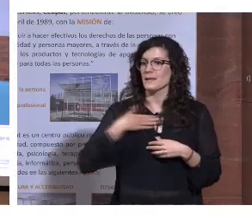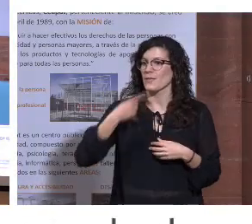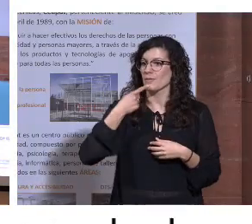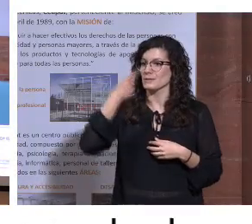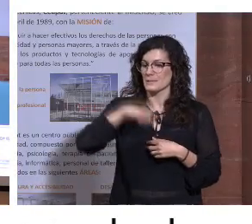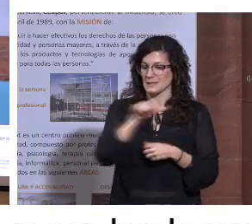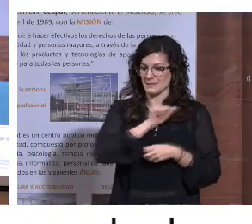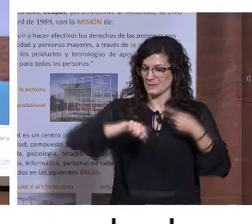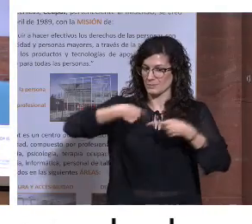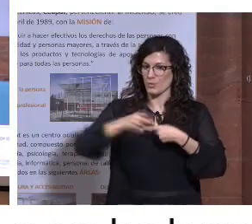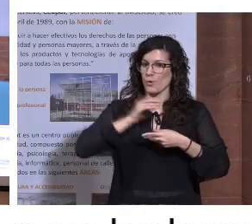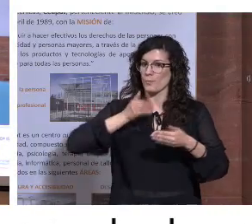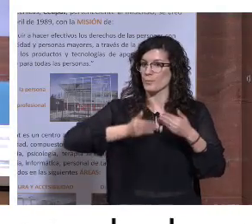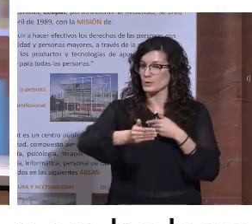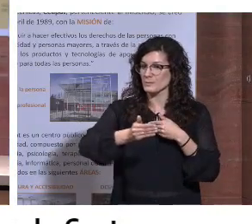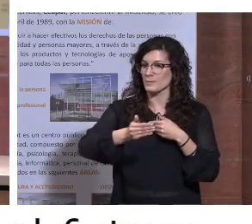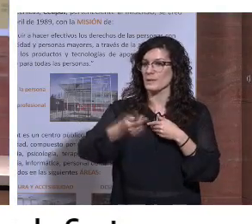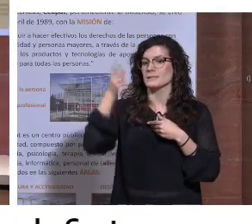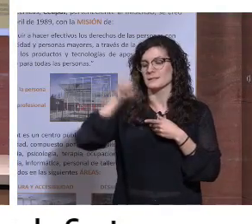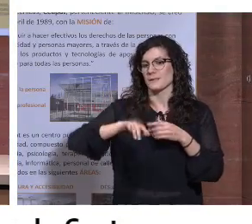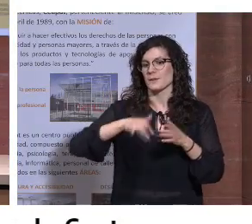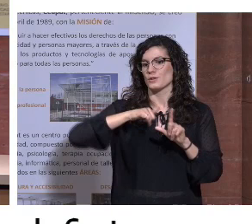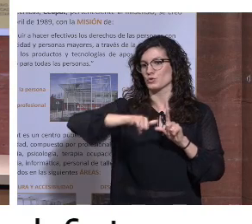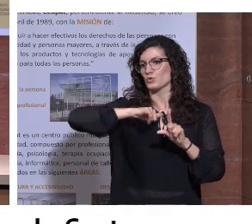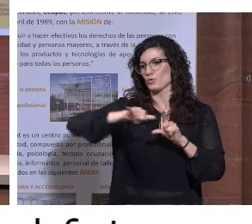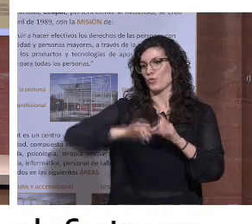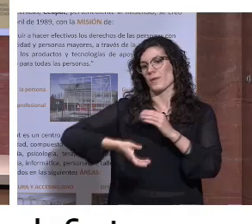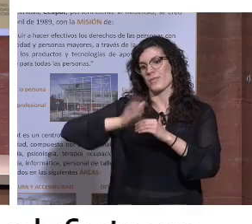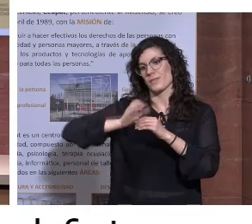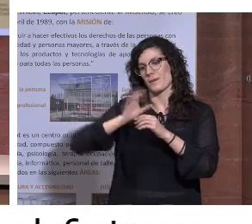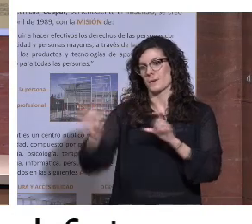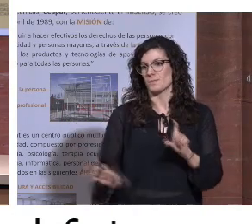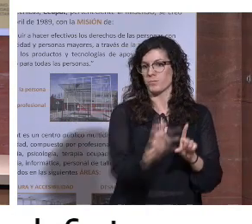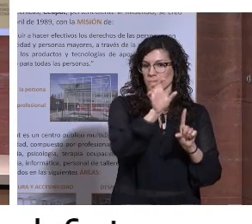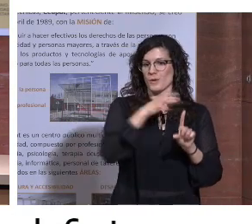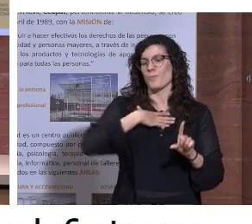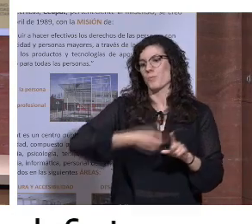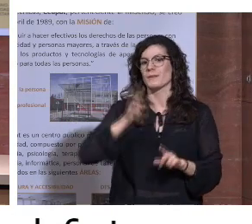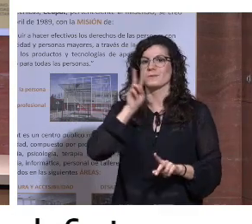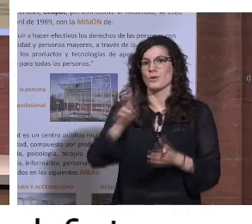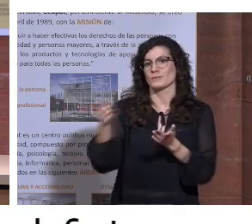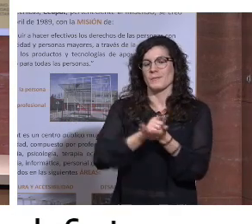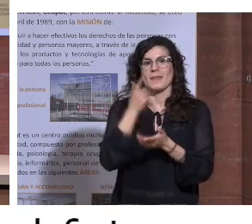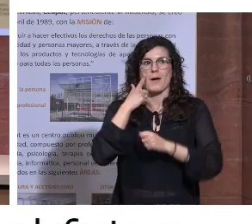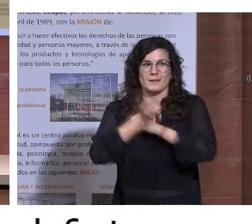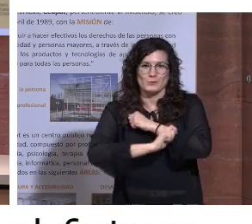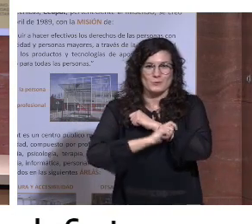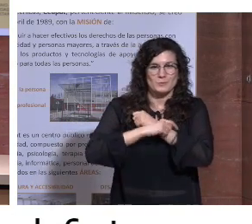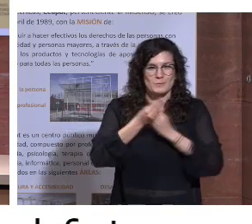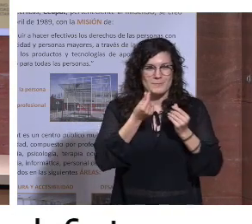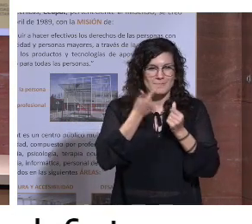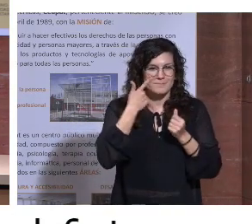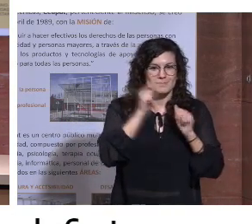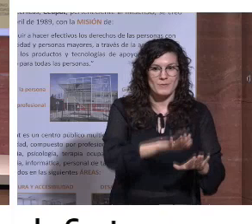viene o la próxima estará también en el canal de YouTube del CEAPAD, con lo cual podéis volver a verlo, adivinar los trucos. No, perdón, que es magia. La